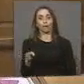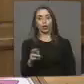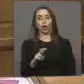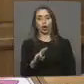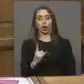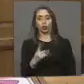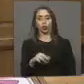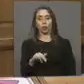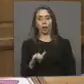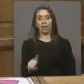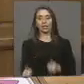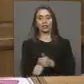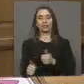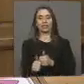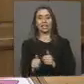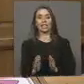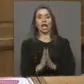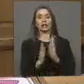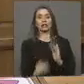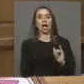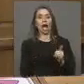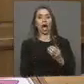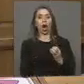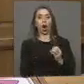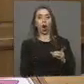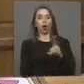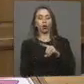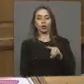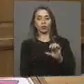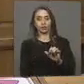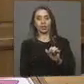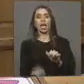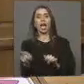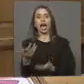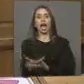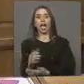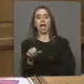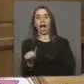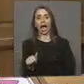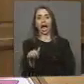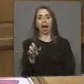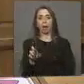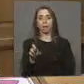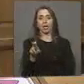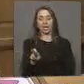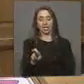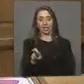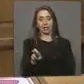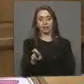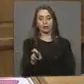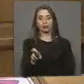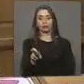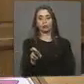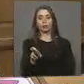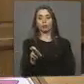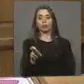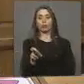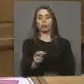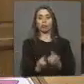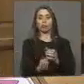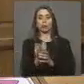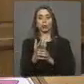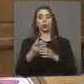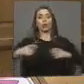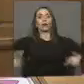Rumay, aledaña a San José, que existe una PR que está en un proyecto de inversión en ejecución que consiste en una nueva